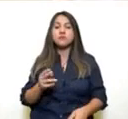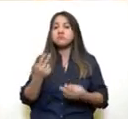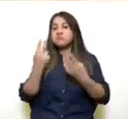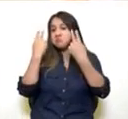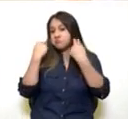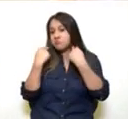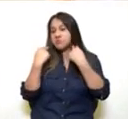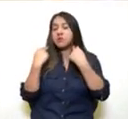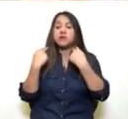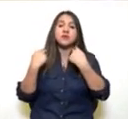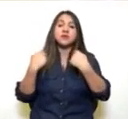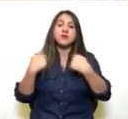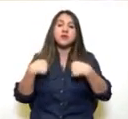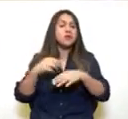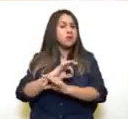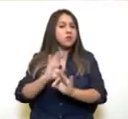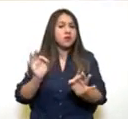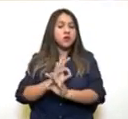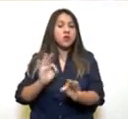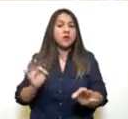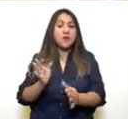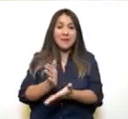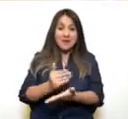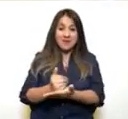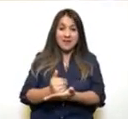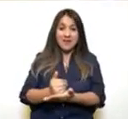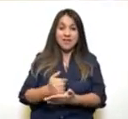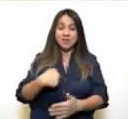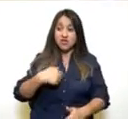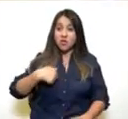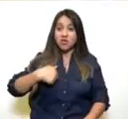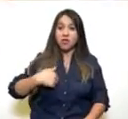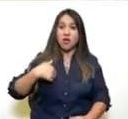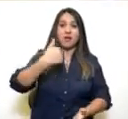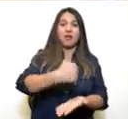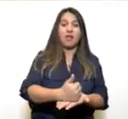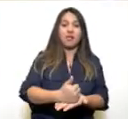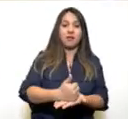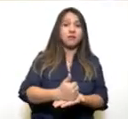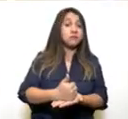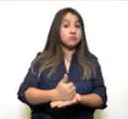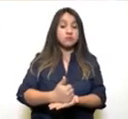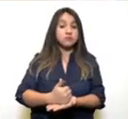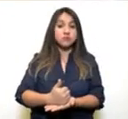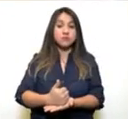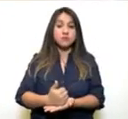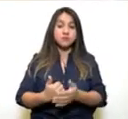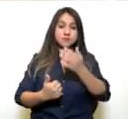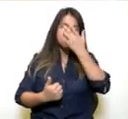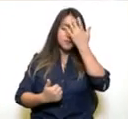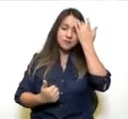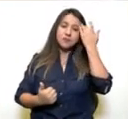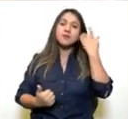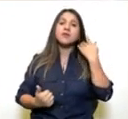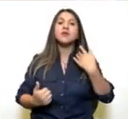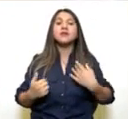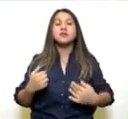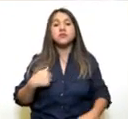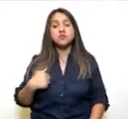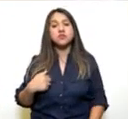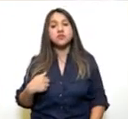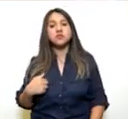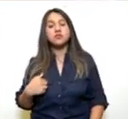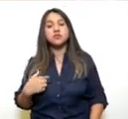nunca yo en ese minuto planifique ser alcaldesa sigue siendo militante